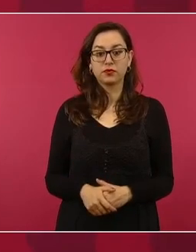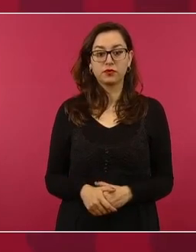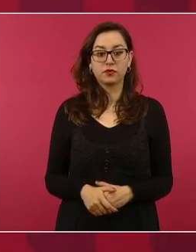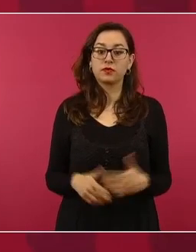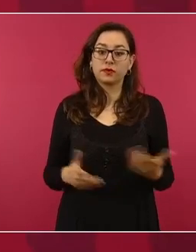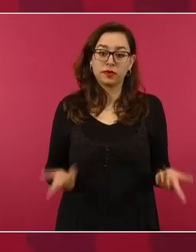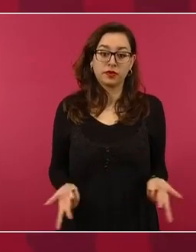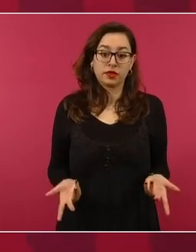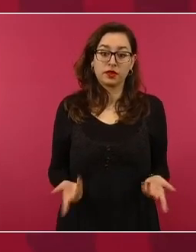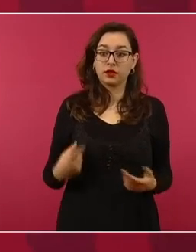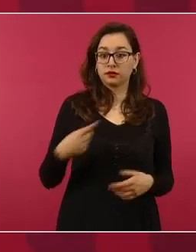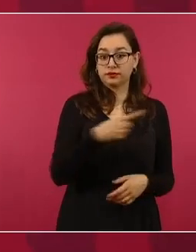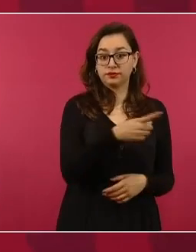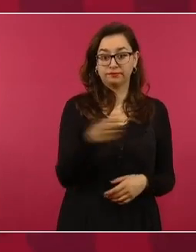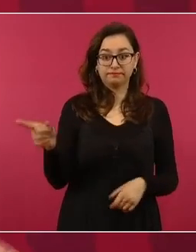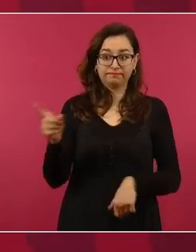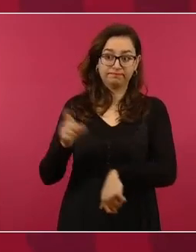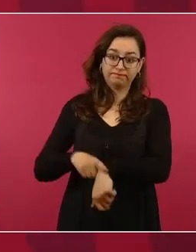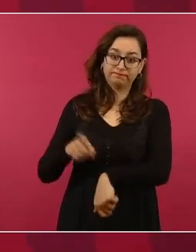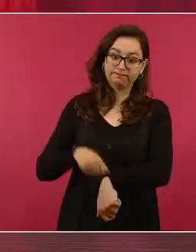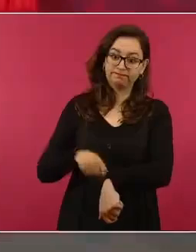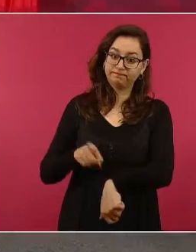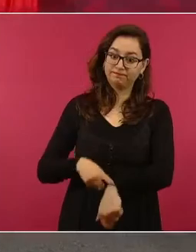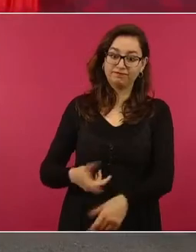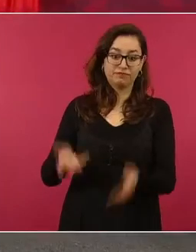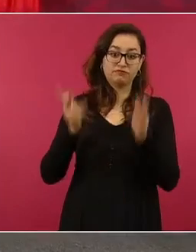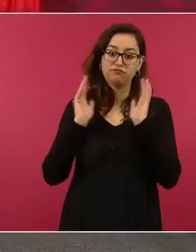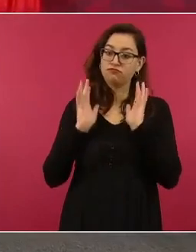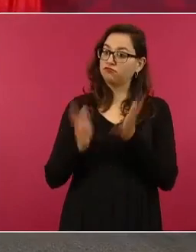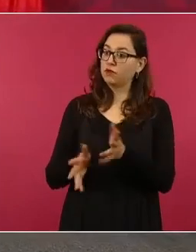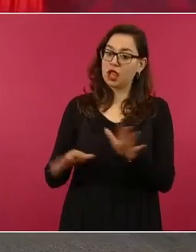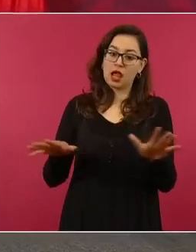entiendan de que esto ya cambió